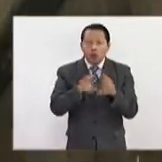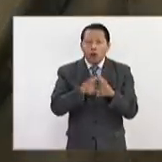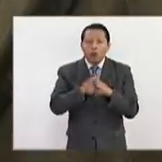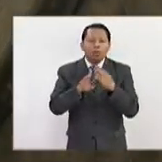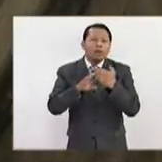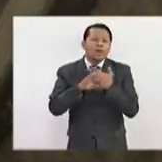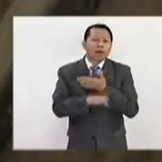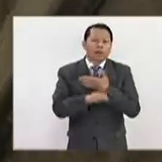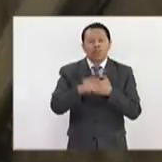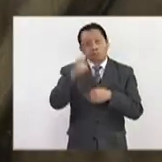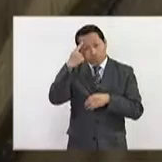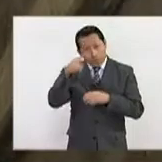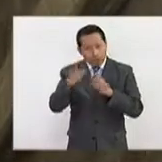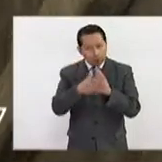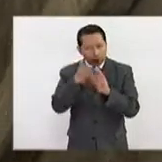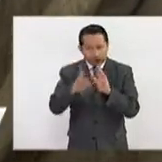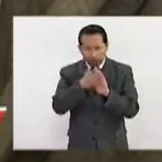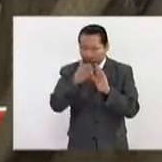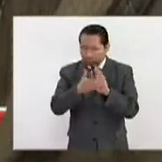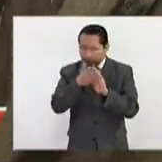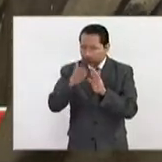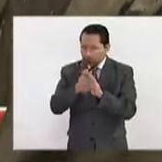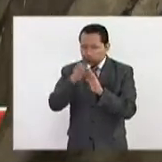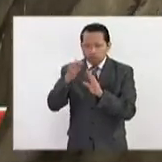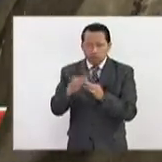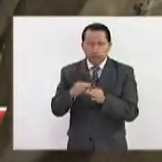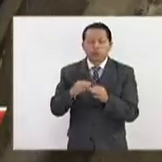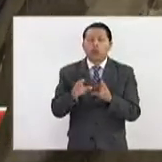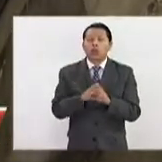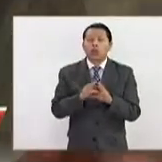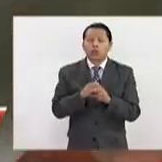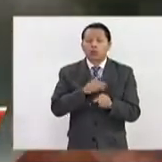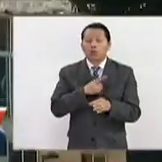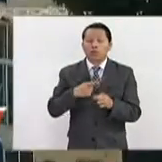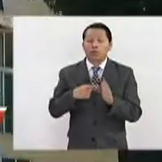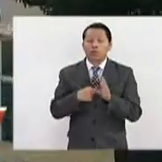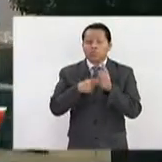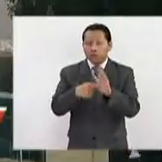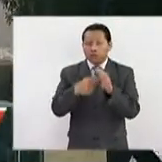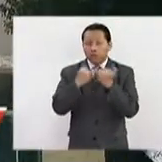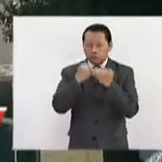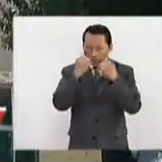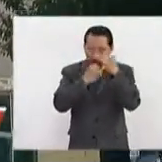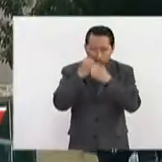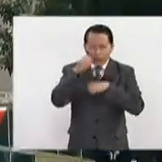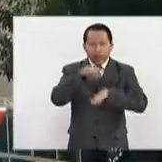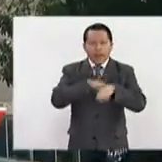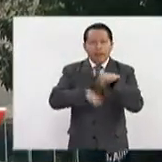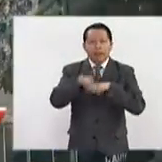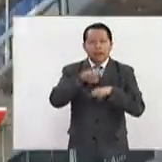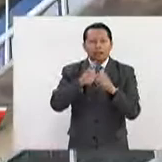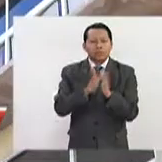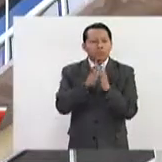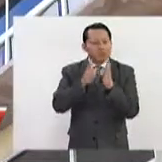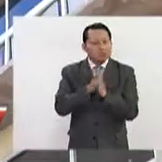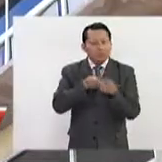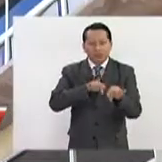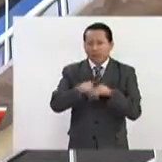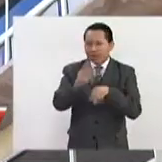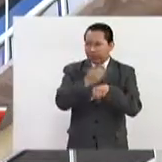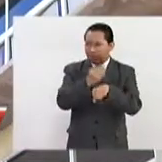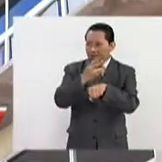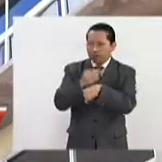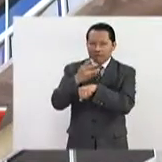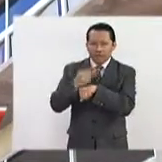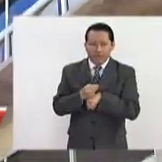durante los trabajos de reconstrucción. Pidió la rendición de cuentas y la evaluación de las empresas que participan en estos trabajos de reparación